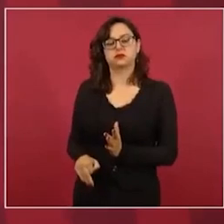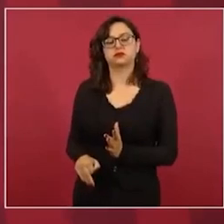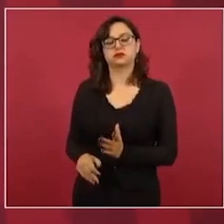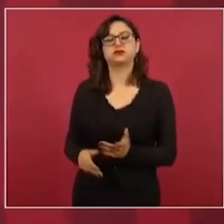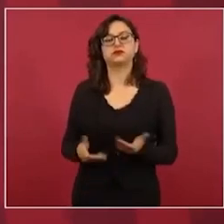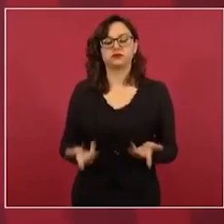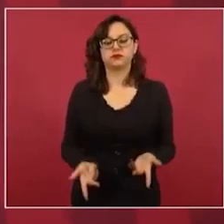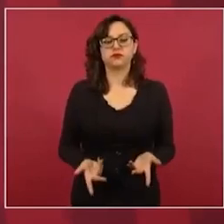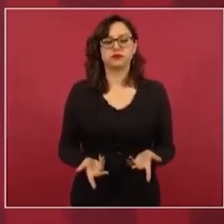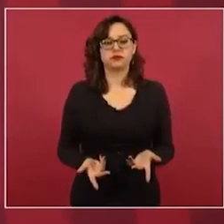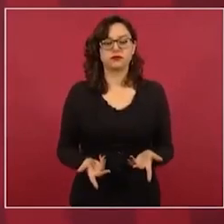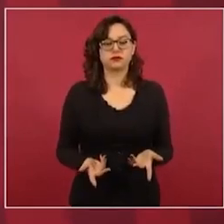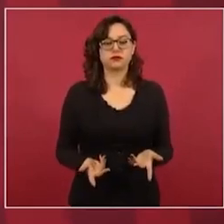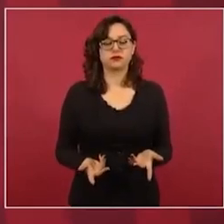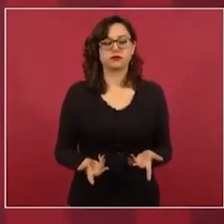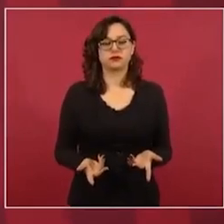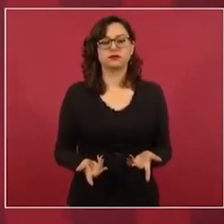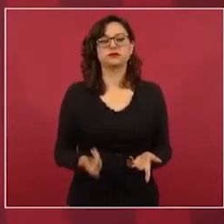Entonces,